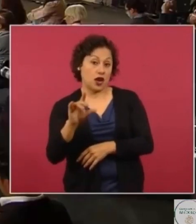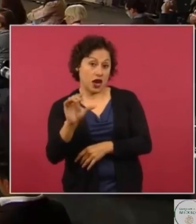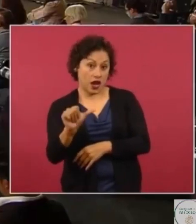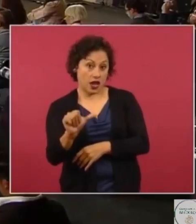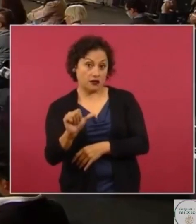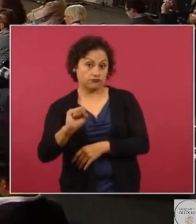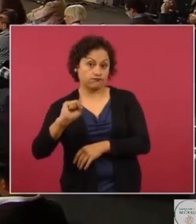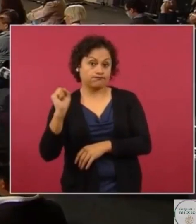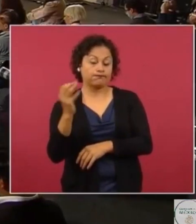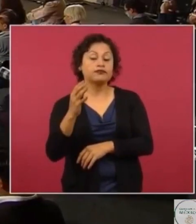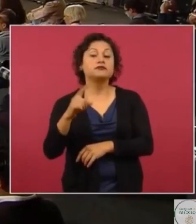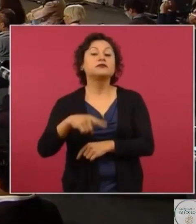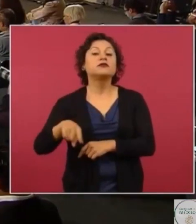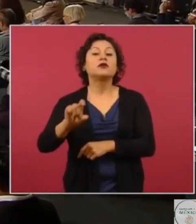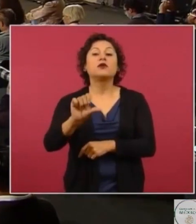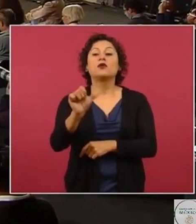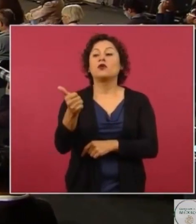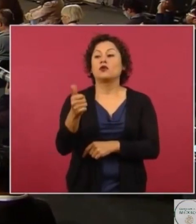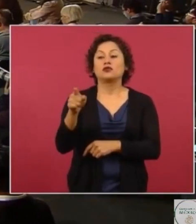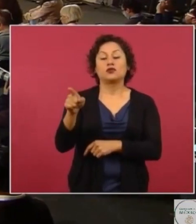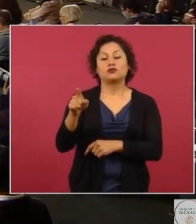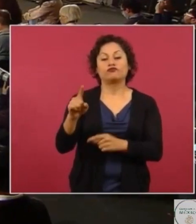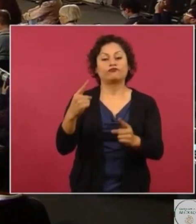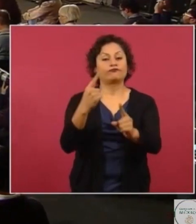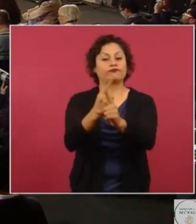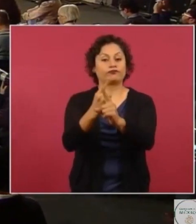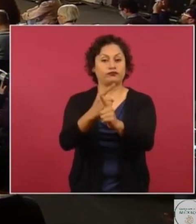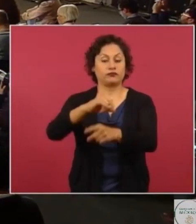contra Yankees.